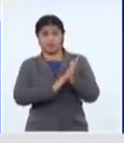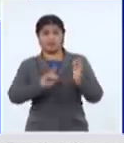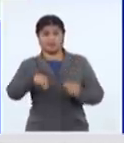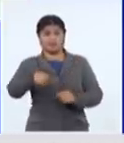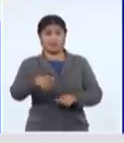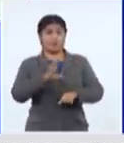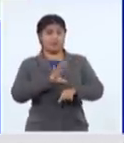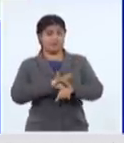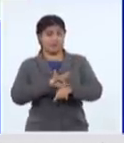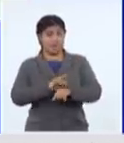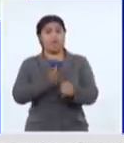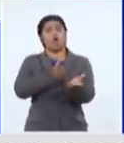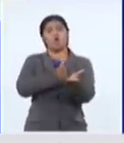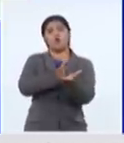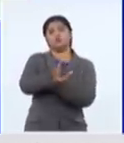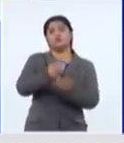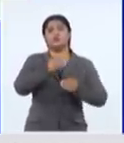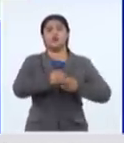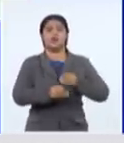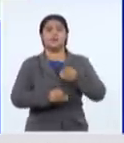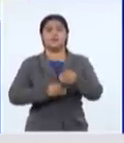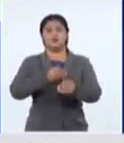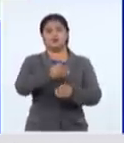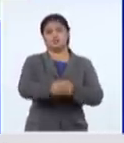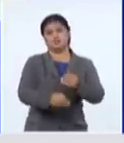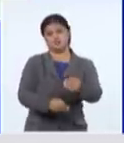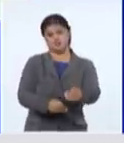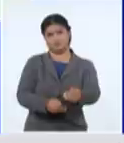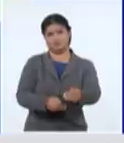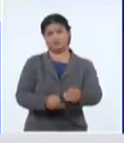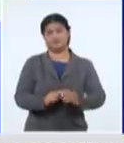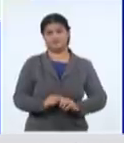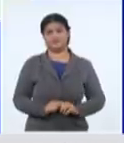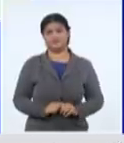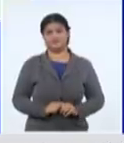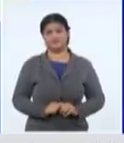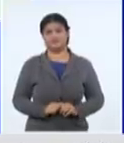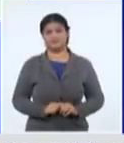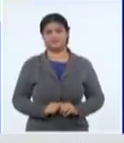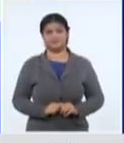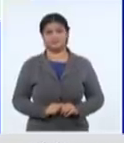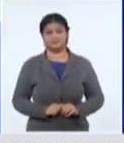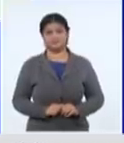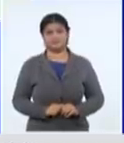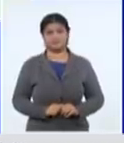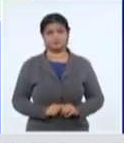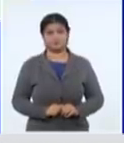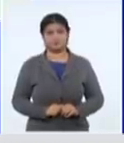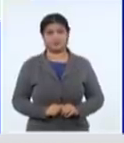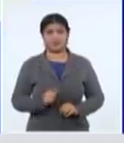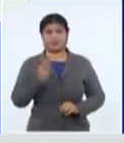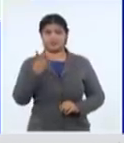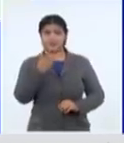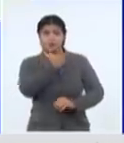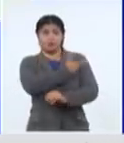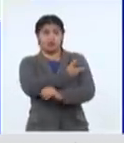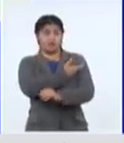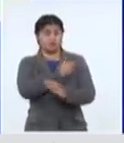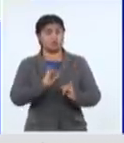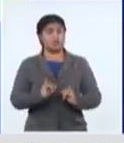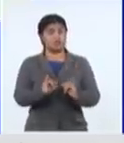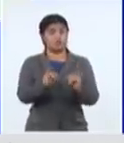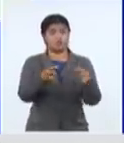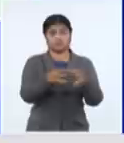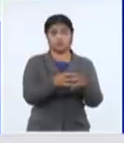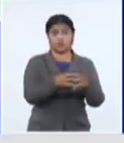y realmente se va incrementando. En cuanto a segundas dosis, ya el 90%